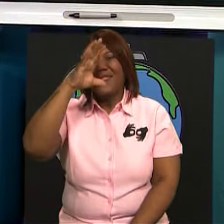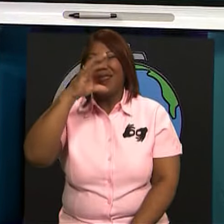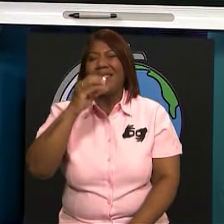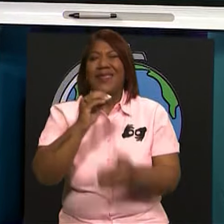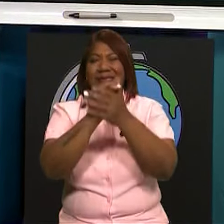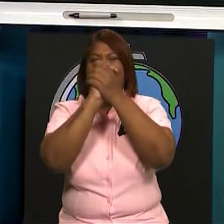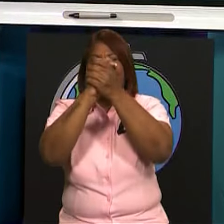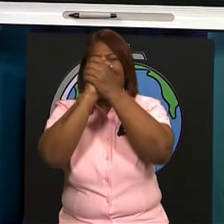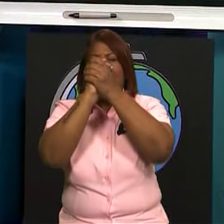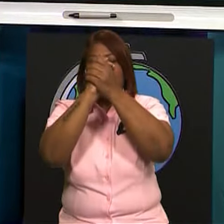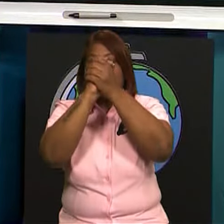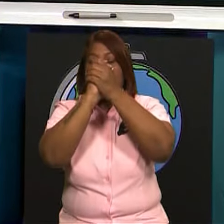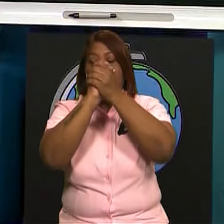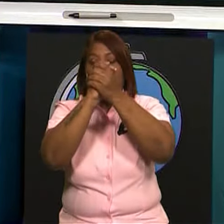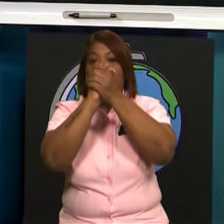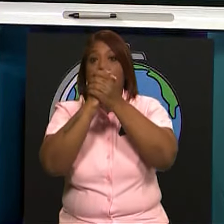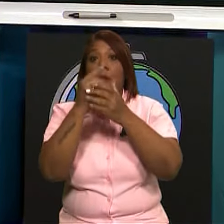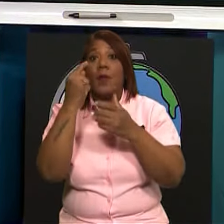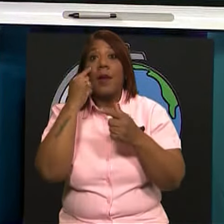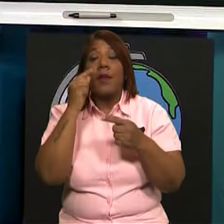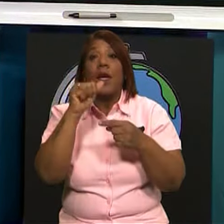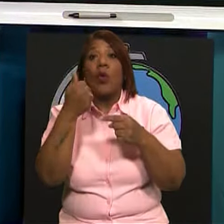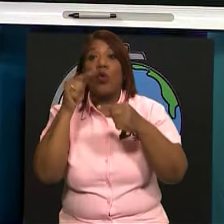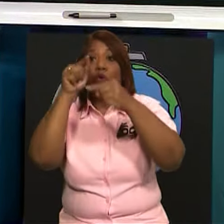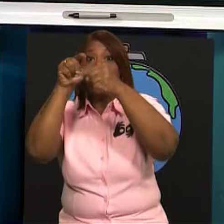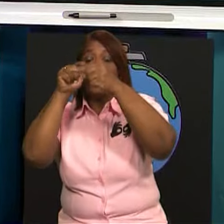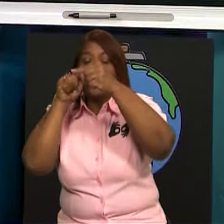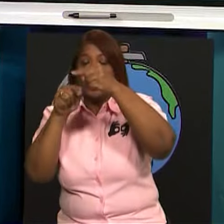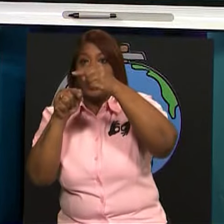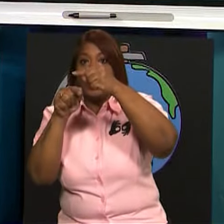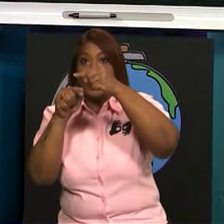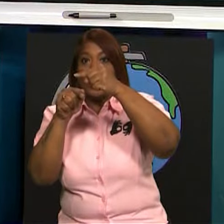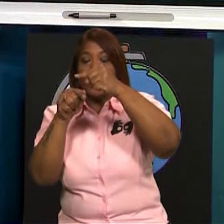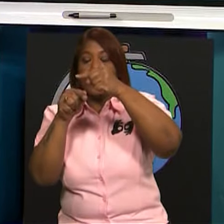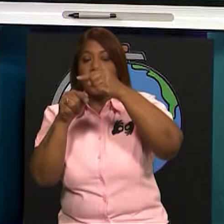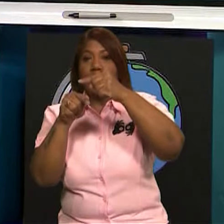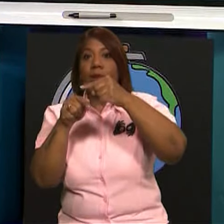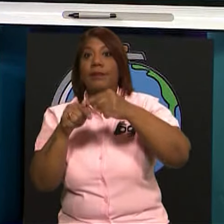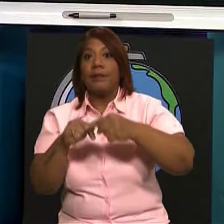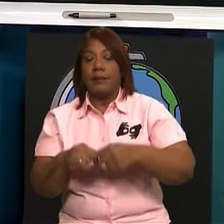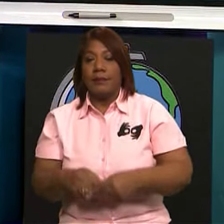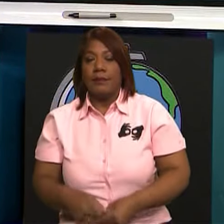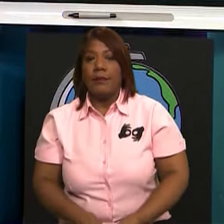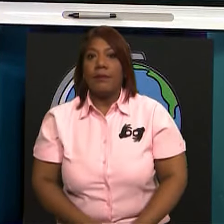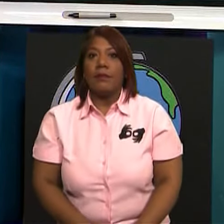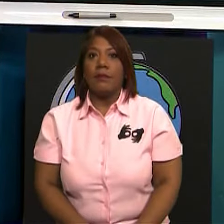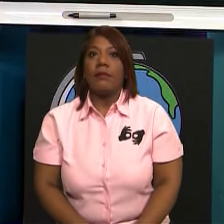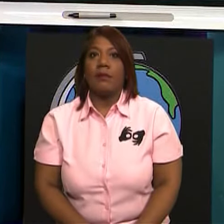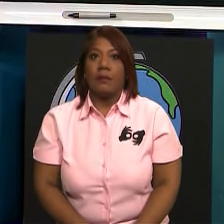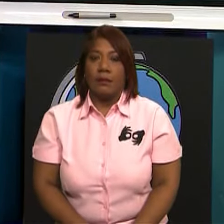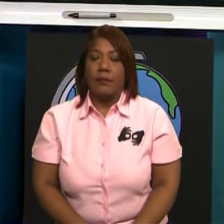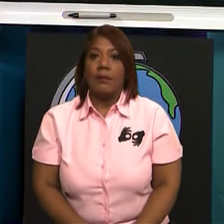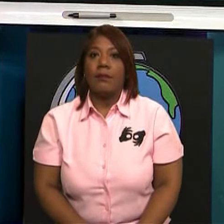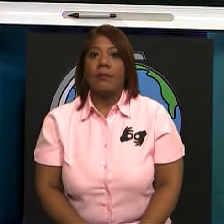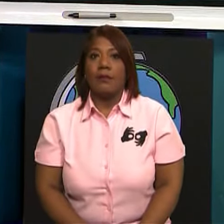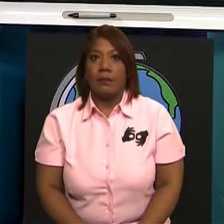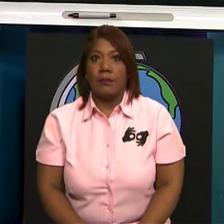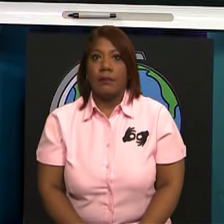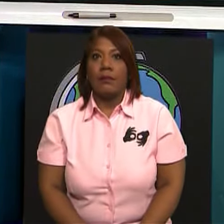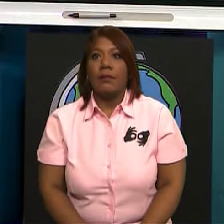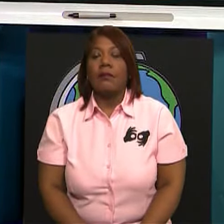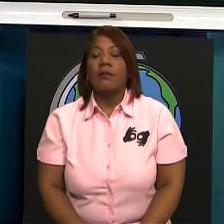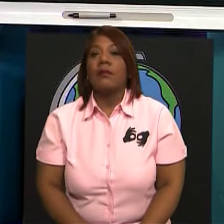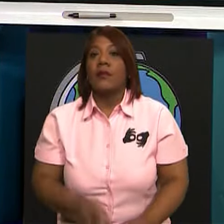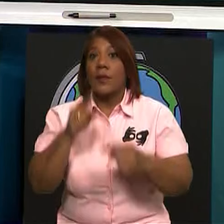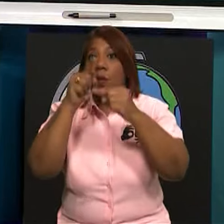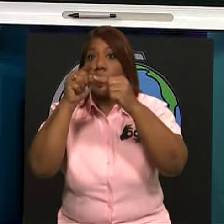nuestro dado que tiene los números del 1 al 6 o los valores del 1 al 6 para intentar descubrir al menos dos